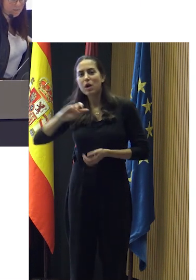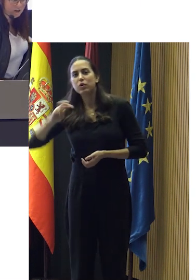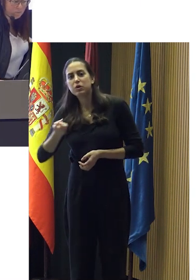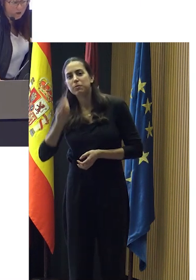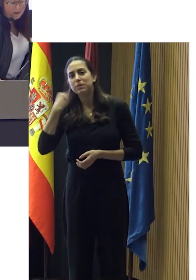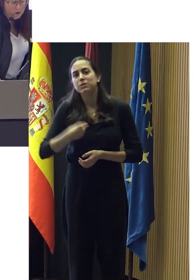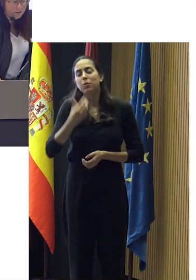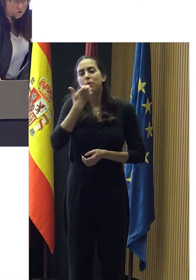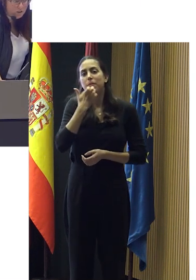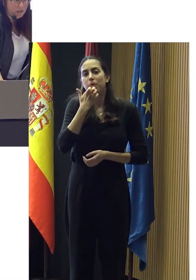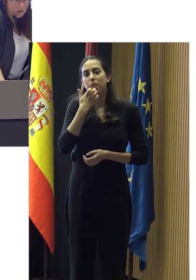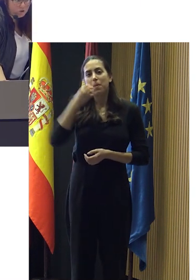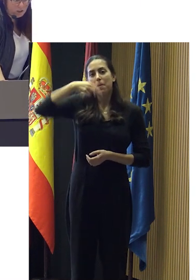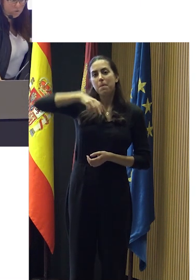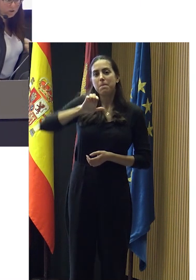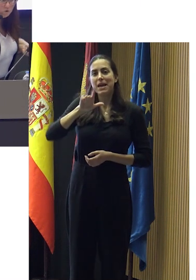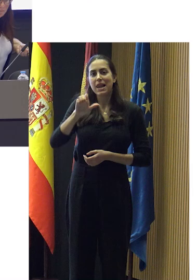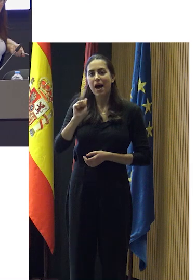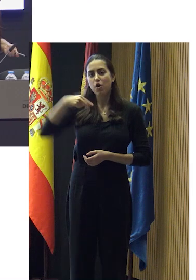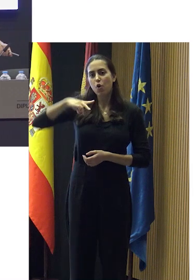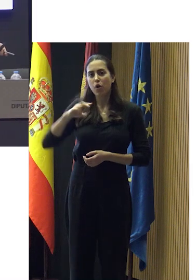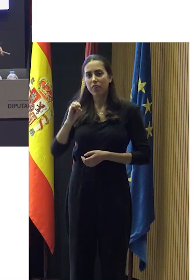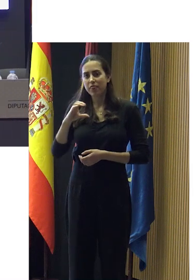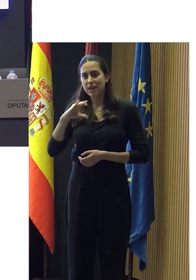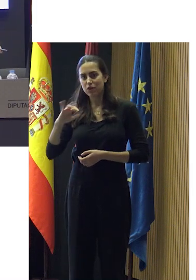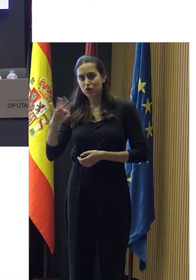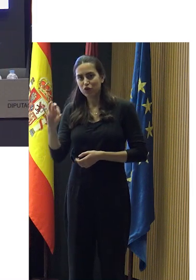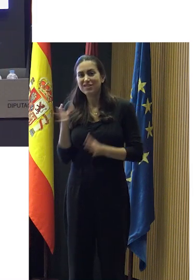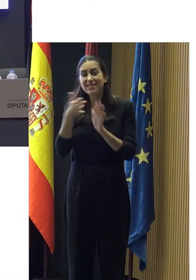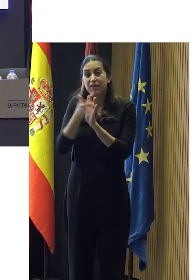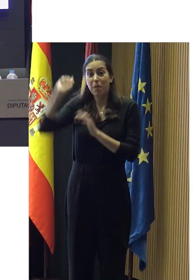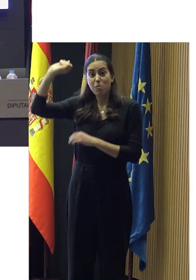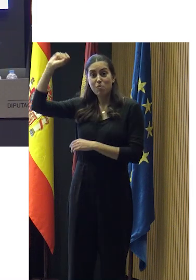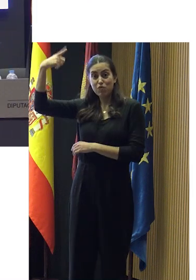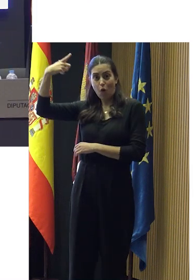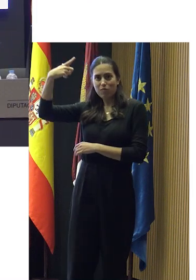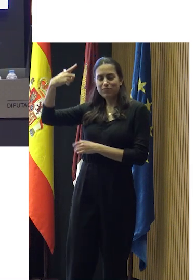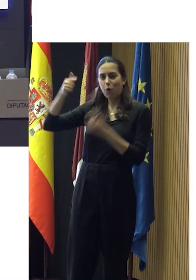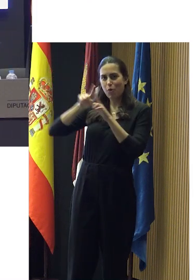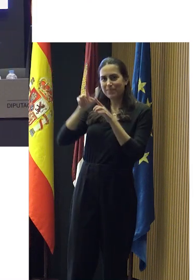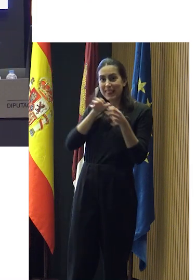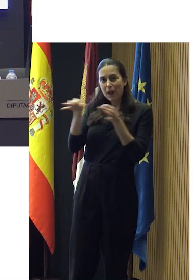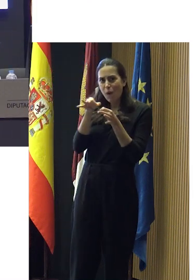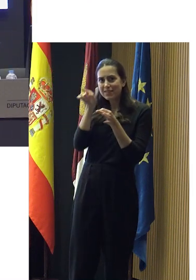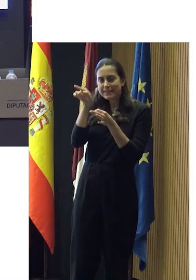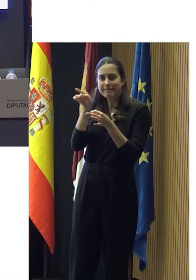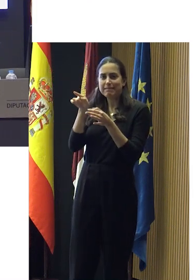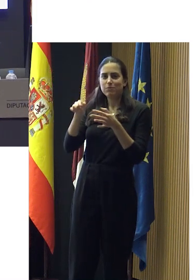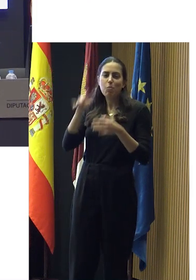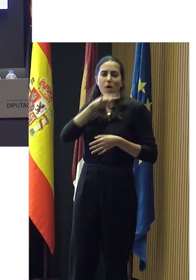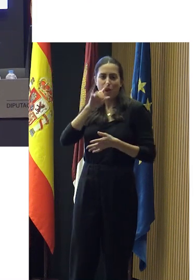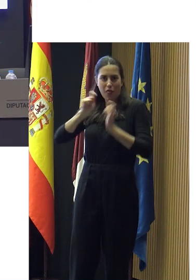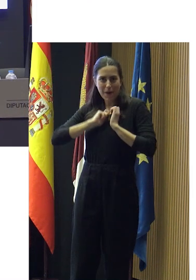originadas en los melanocitos, que son las células que usamos para ponernos morenos, ¿no? Al fin y al cabo. Y también